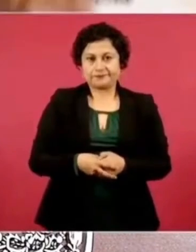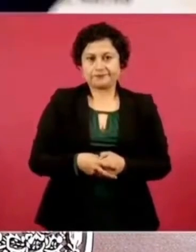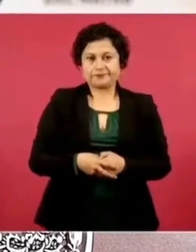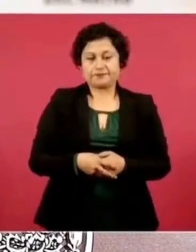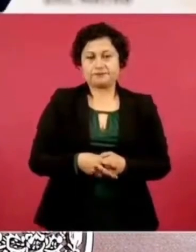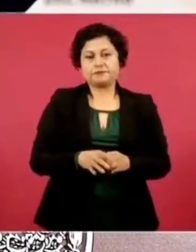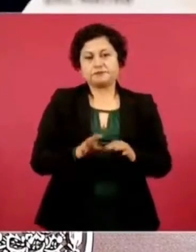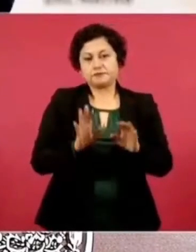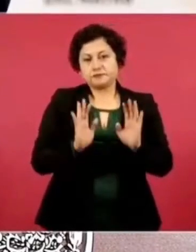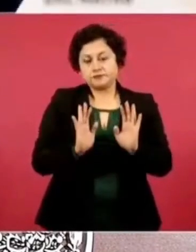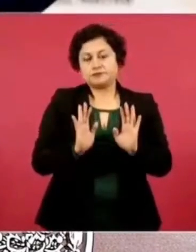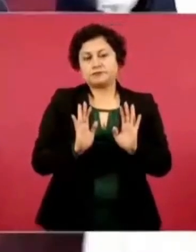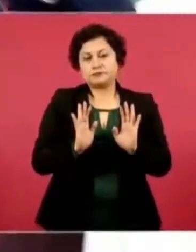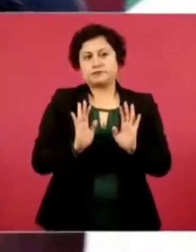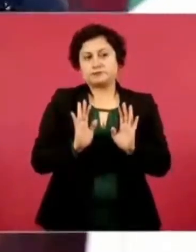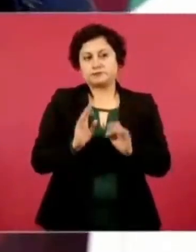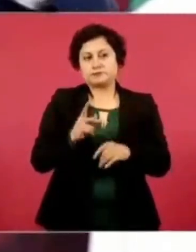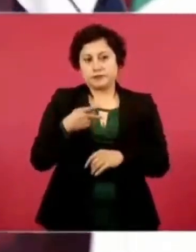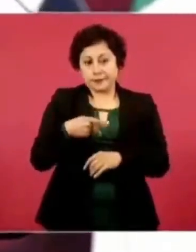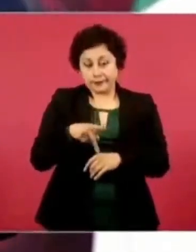Pero si